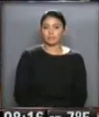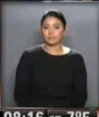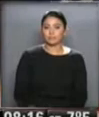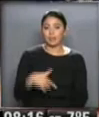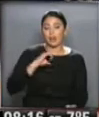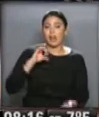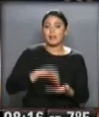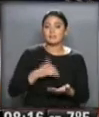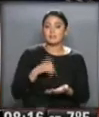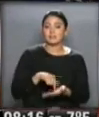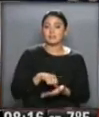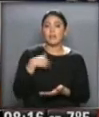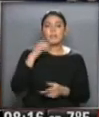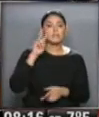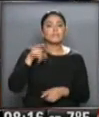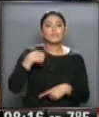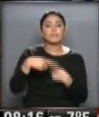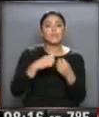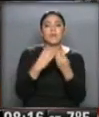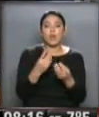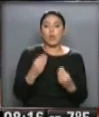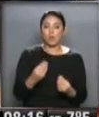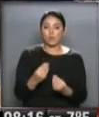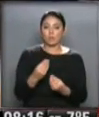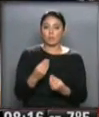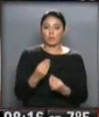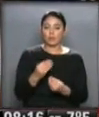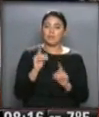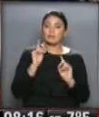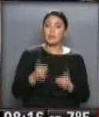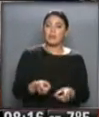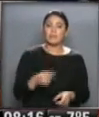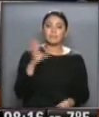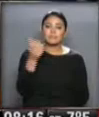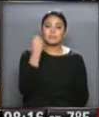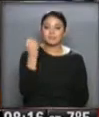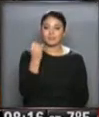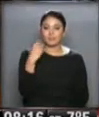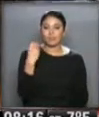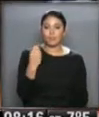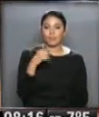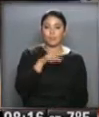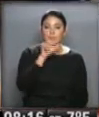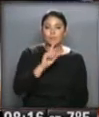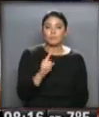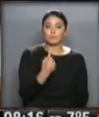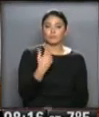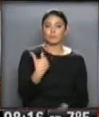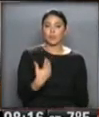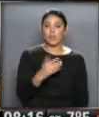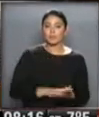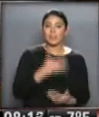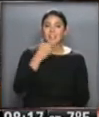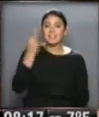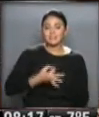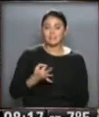Y bueno, ver cómo se mejora ese funcionamiento de ese organismo y cómo se logra una autonomía en las decisiones